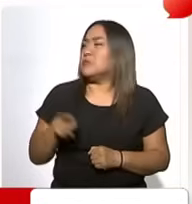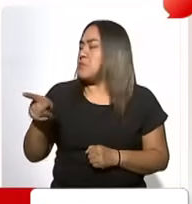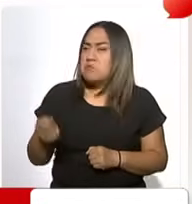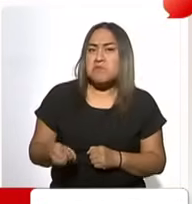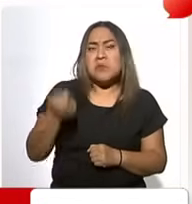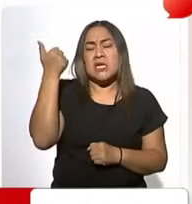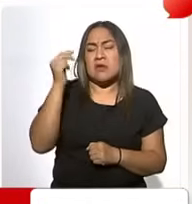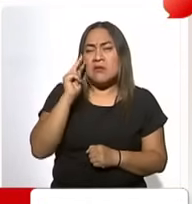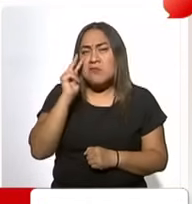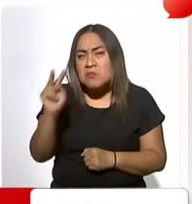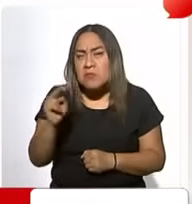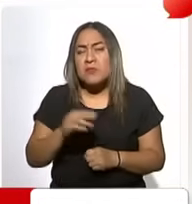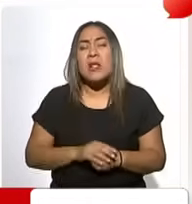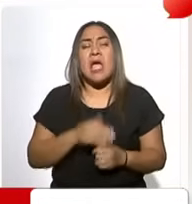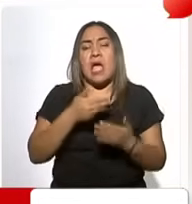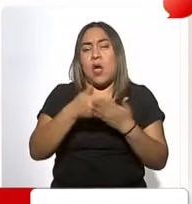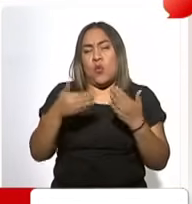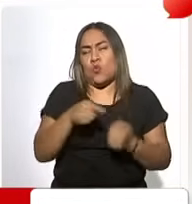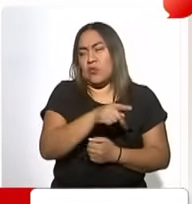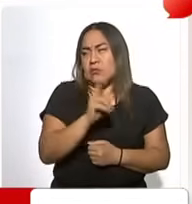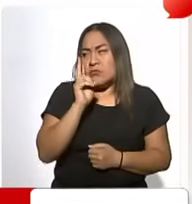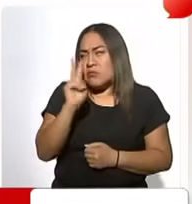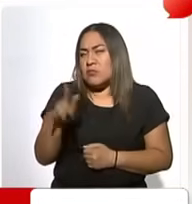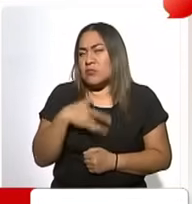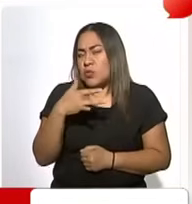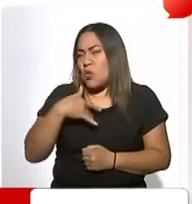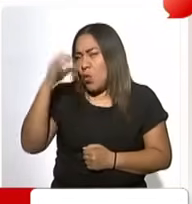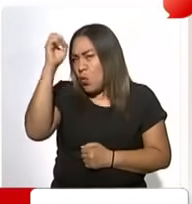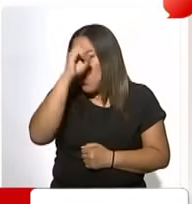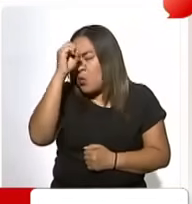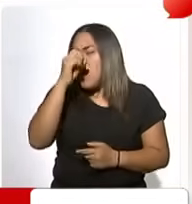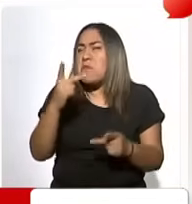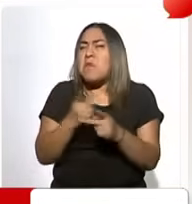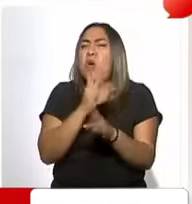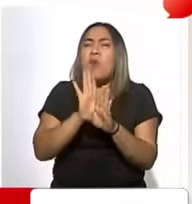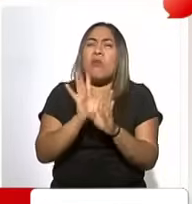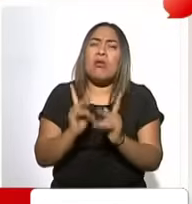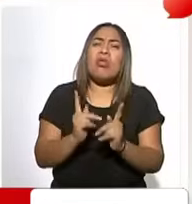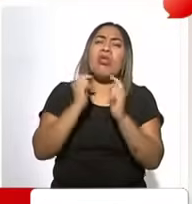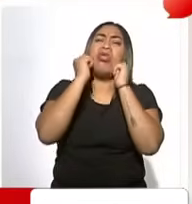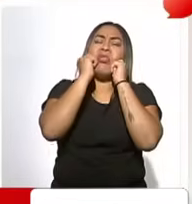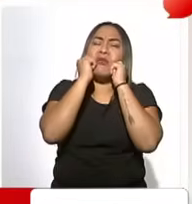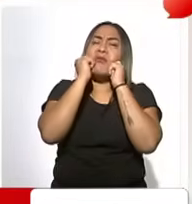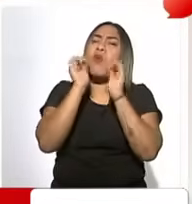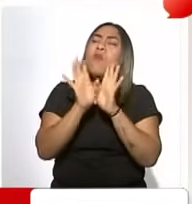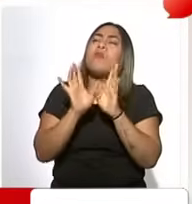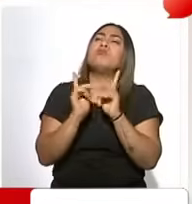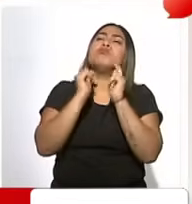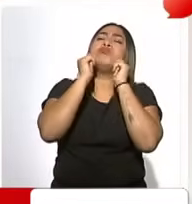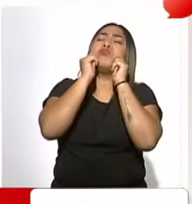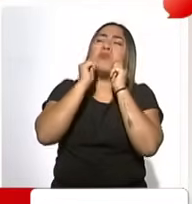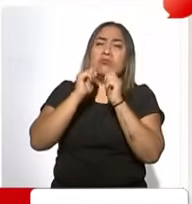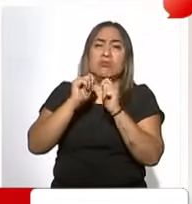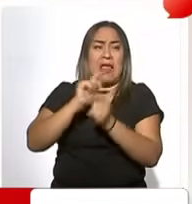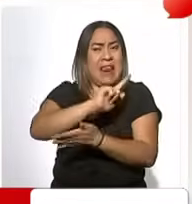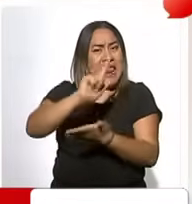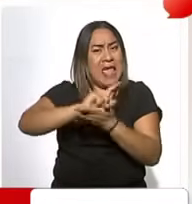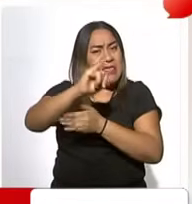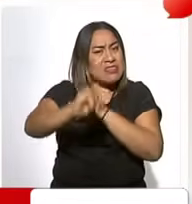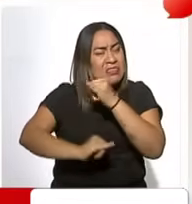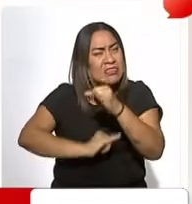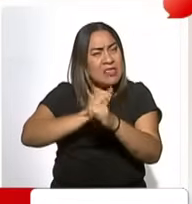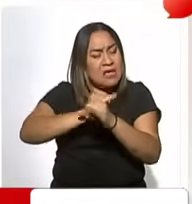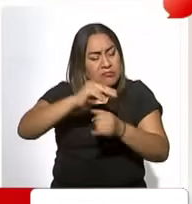como esta qué lectura le das al hecho de que haya habido este atrevimiento de pasar por encima de la ley internacional de las